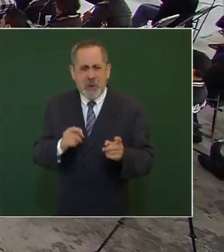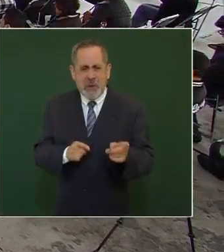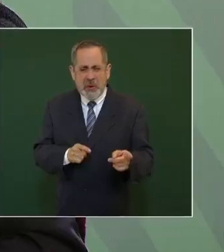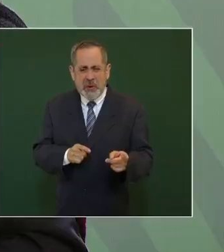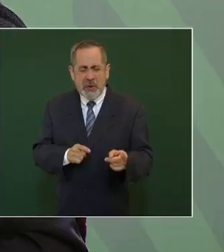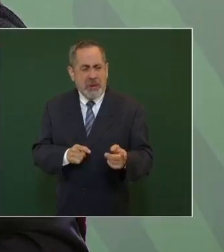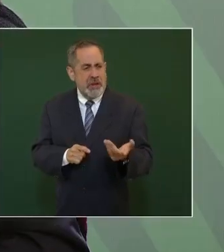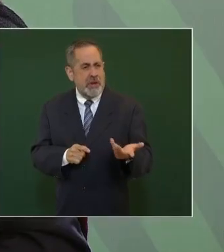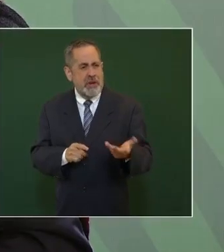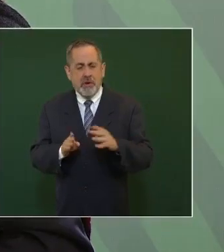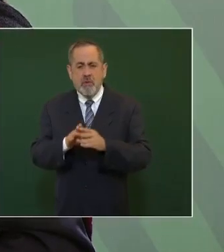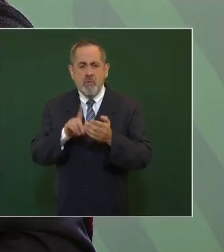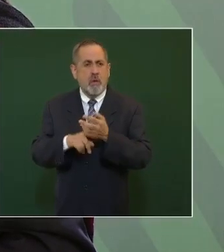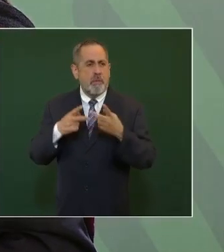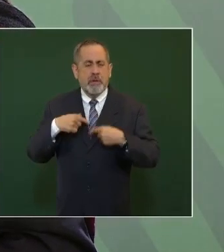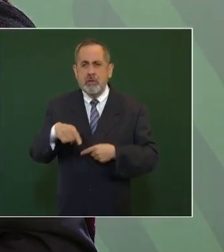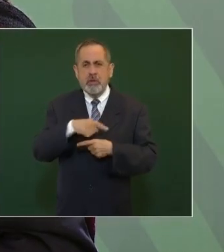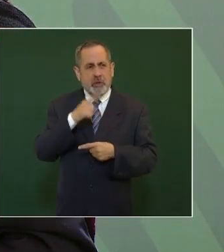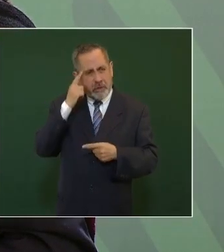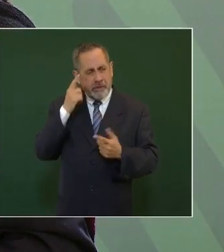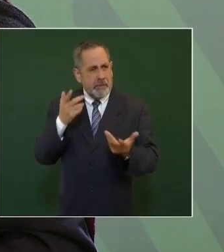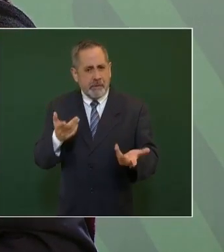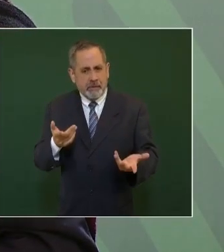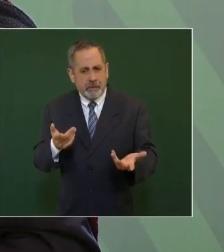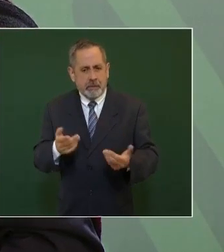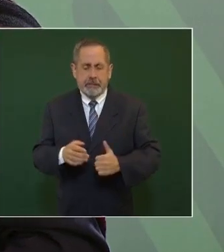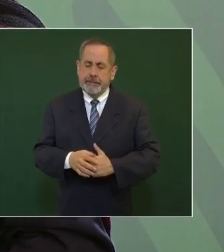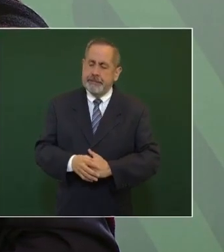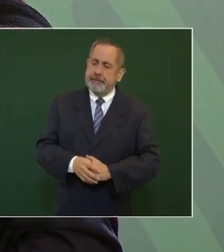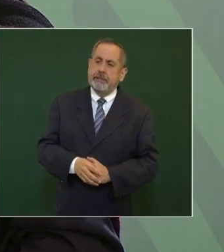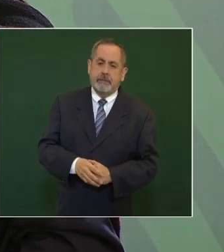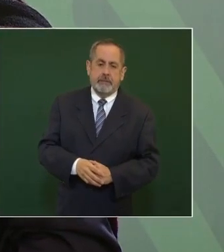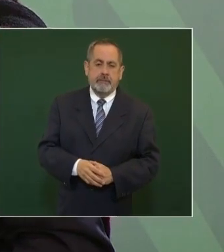para la gente. Entonces,